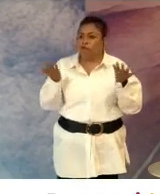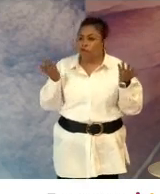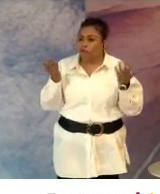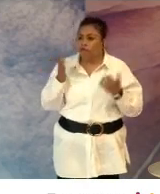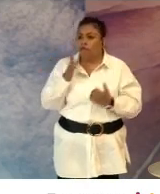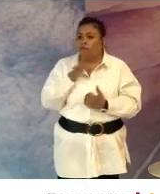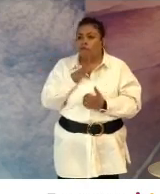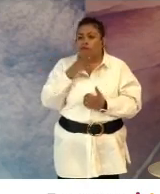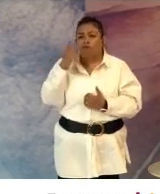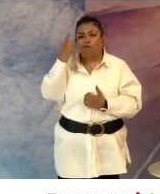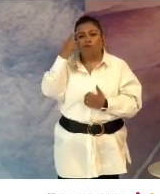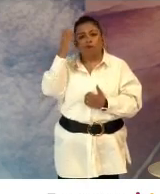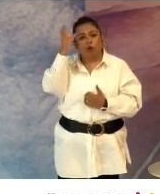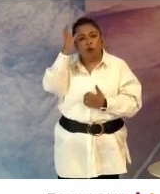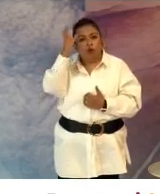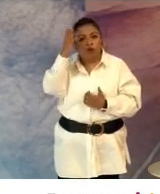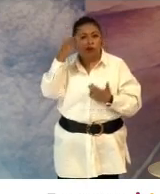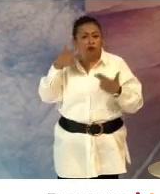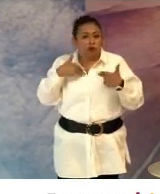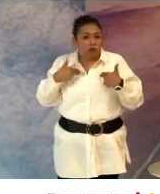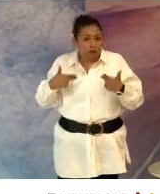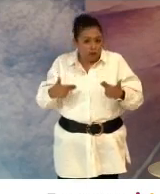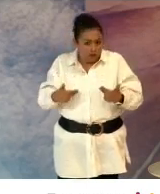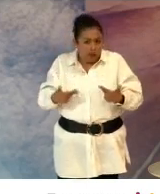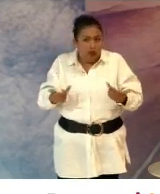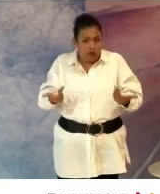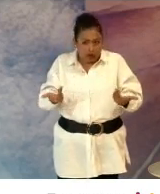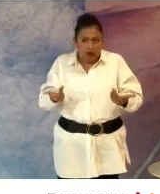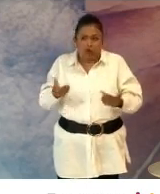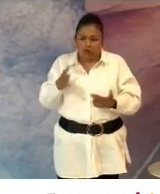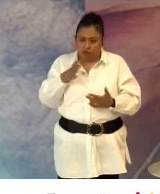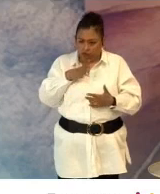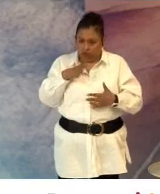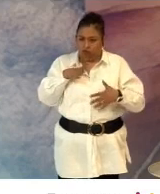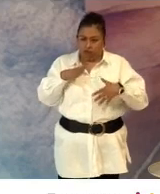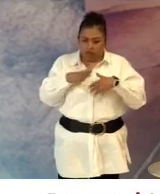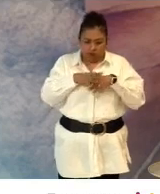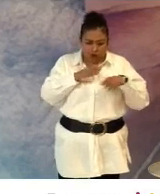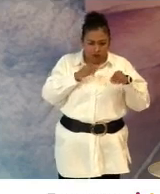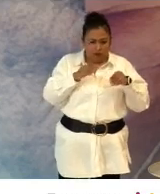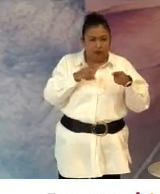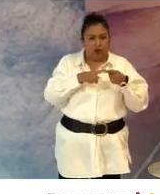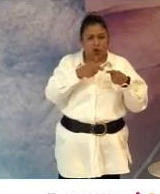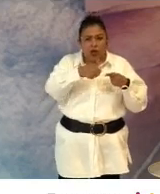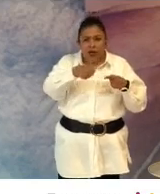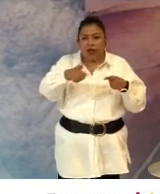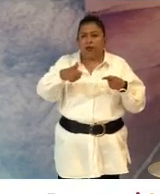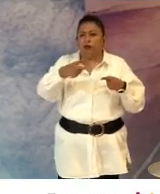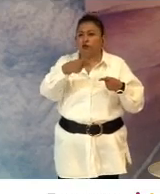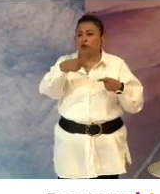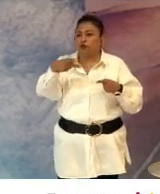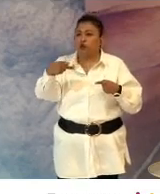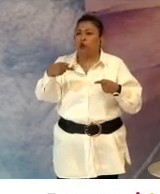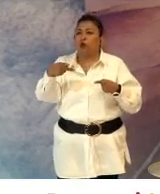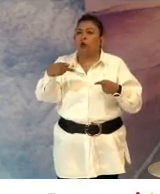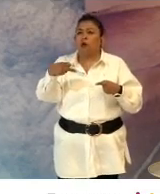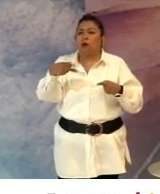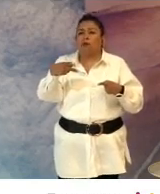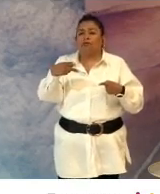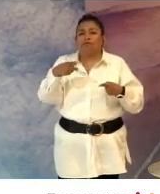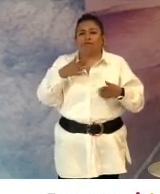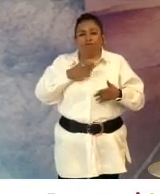de una conciencia humana que se mueve de ego a ego, de